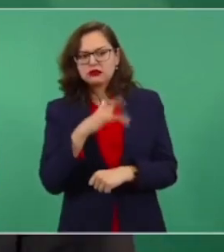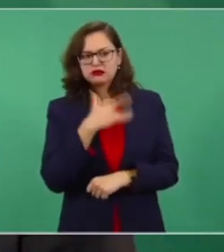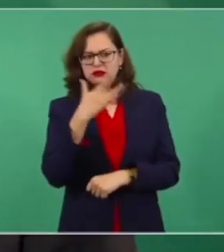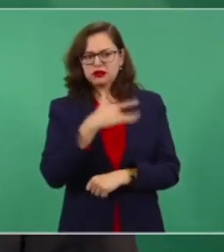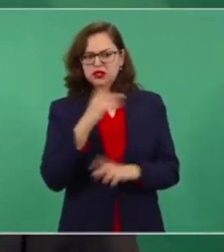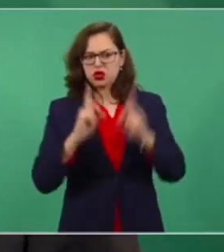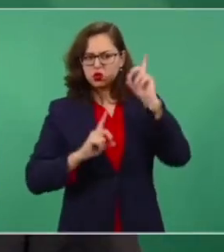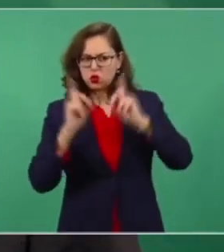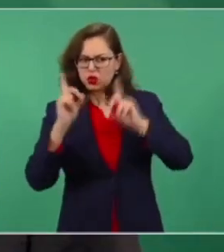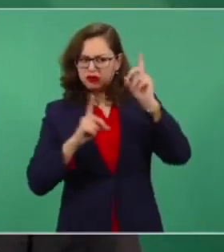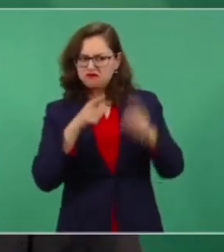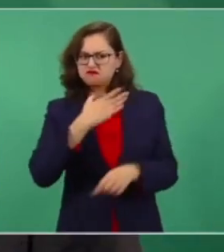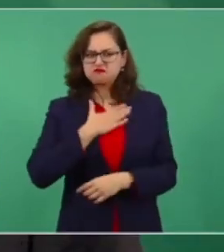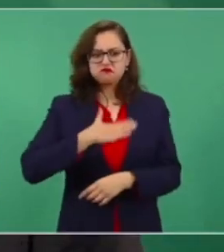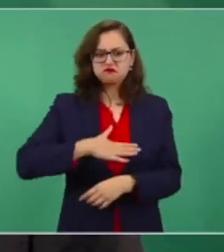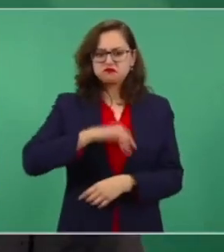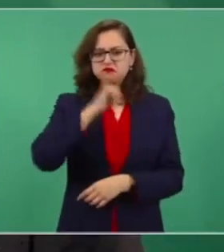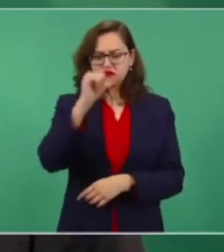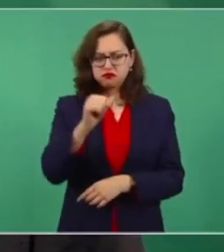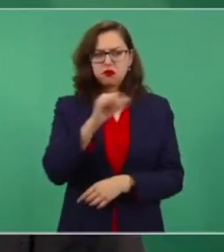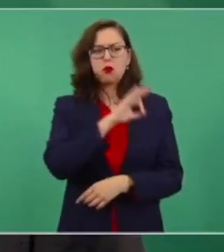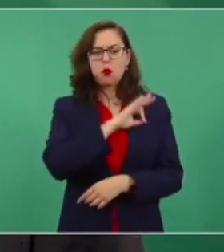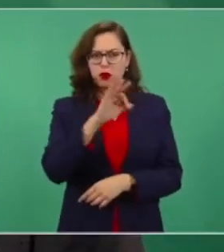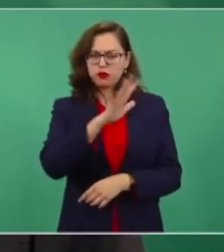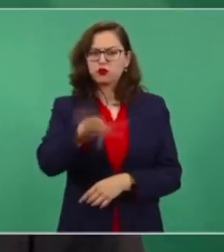que hay una injusticia.